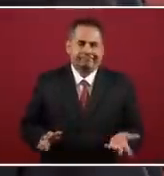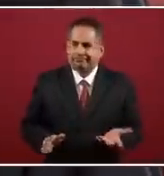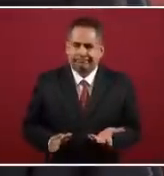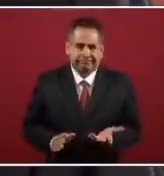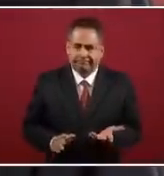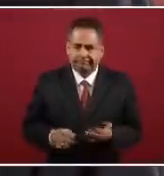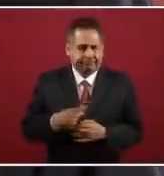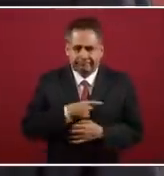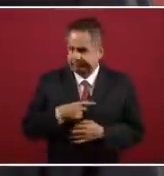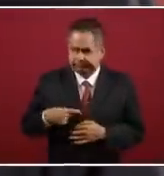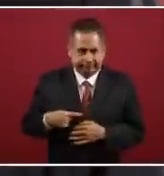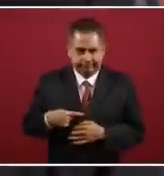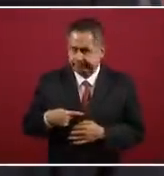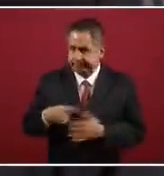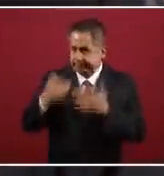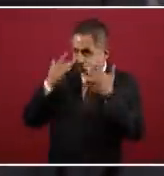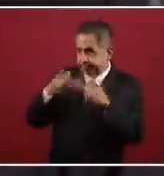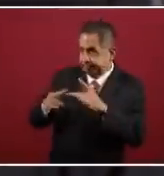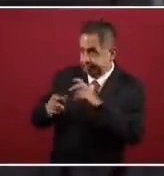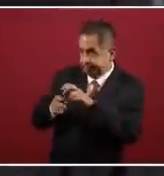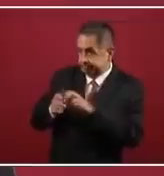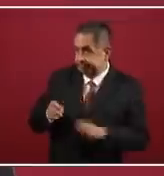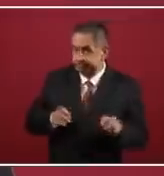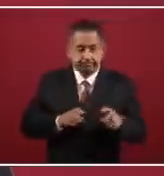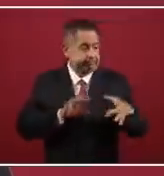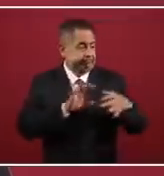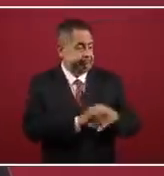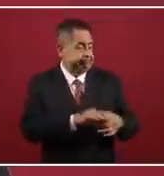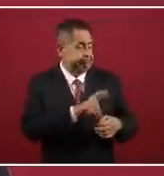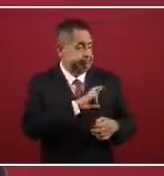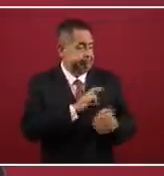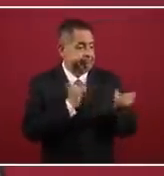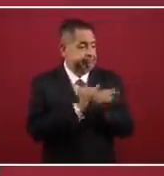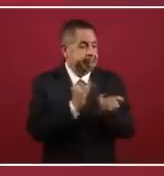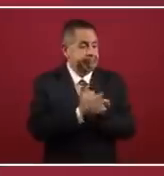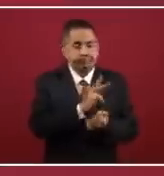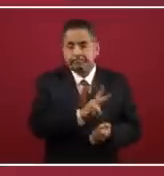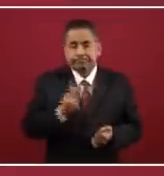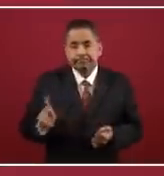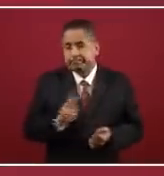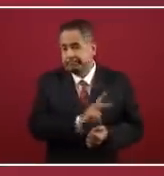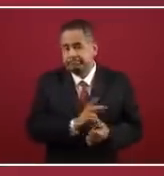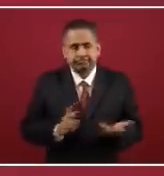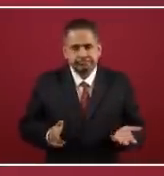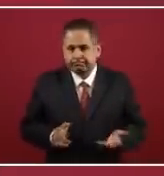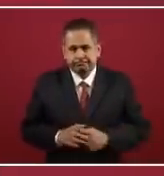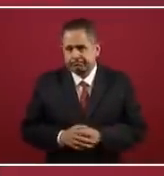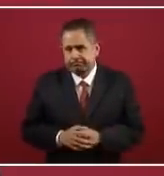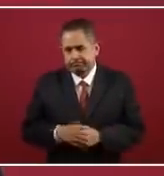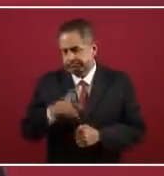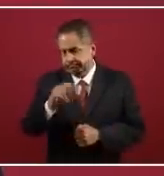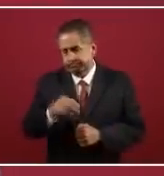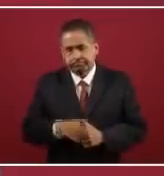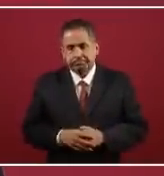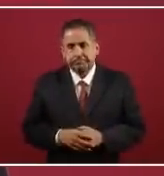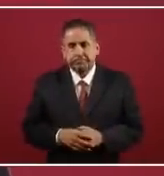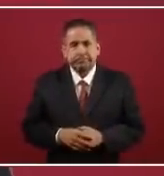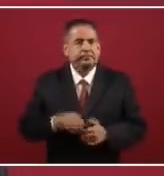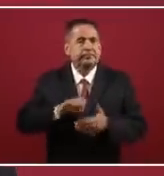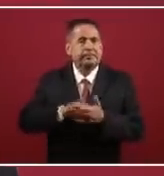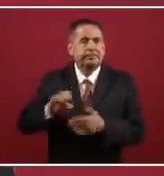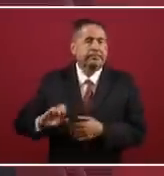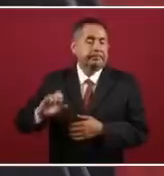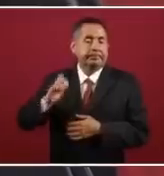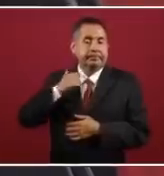el cargo que desempeñaron en el gobierno. Que no pase de que los